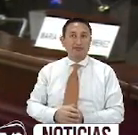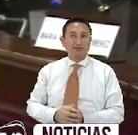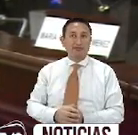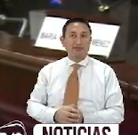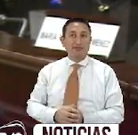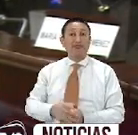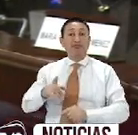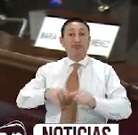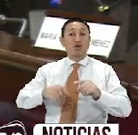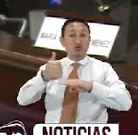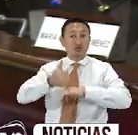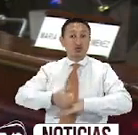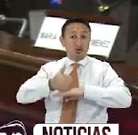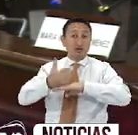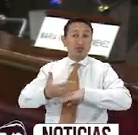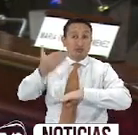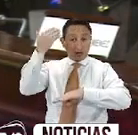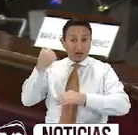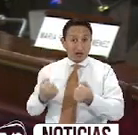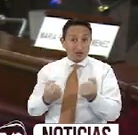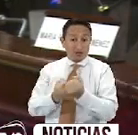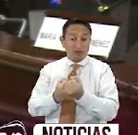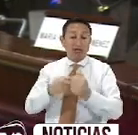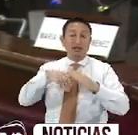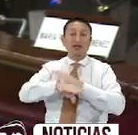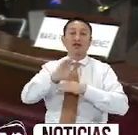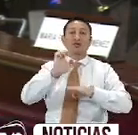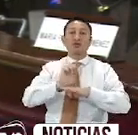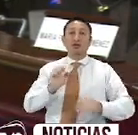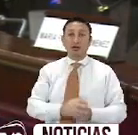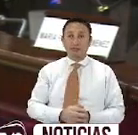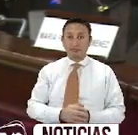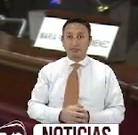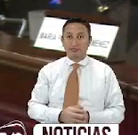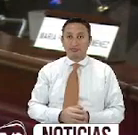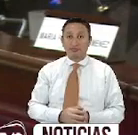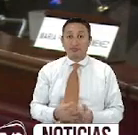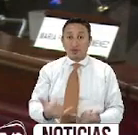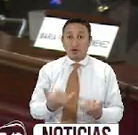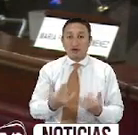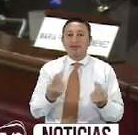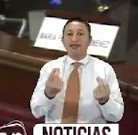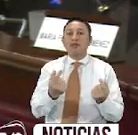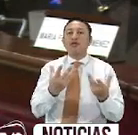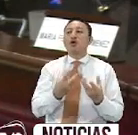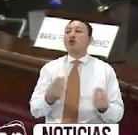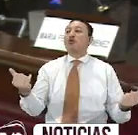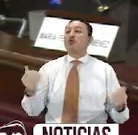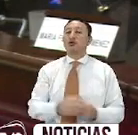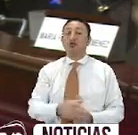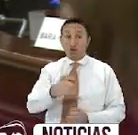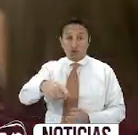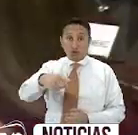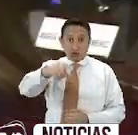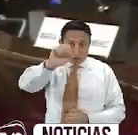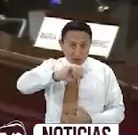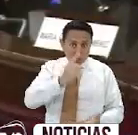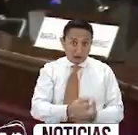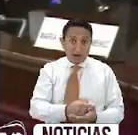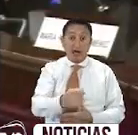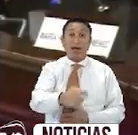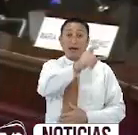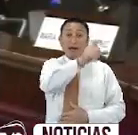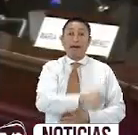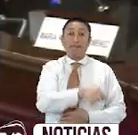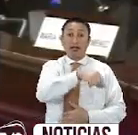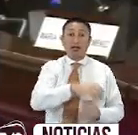de ciertas autoridades en su tiempo, ingresaron al país. Y no va a ser de la noche a la mañana. Si alguien de ustedes me garantiza que sacando o